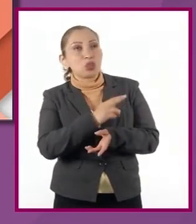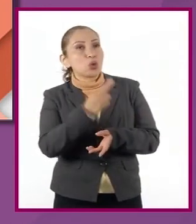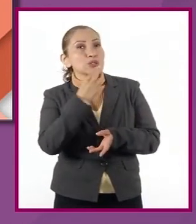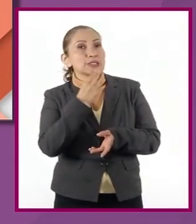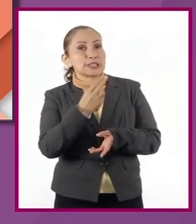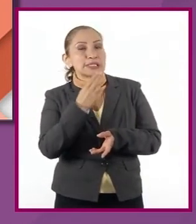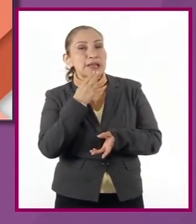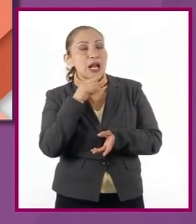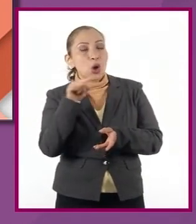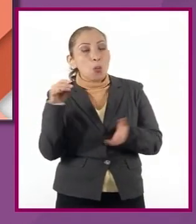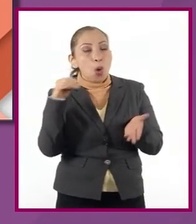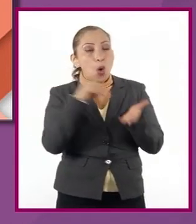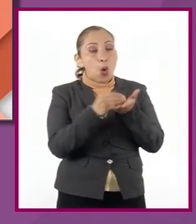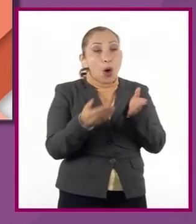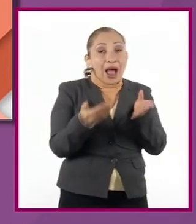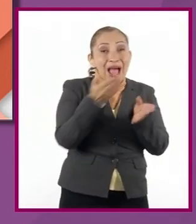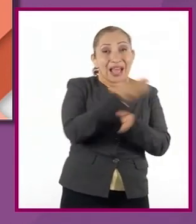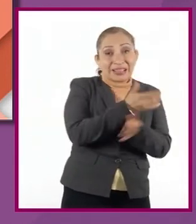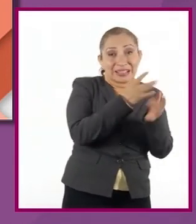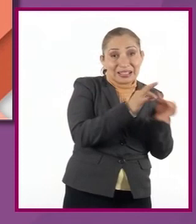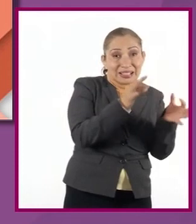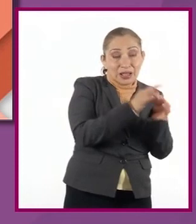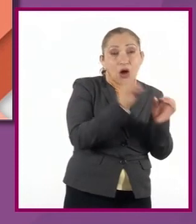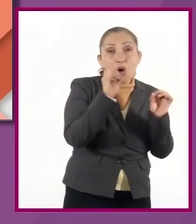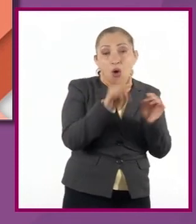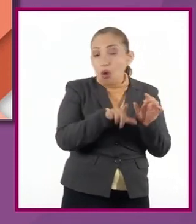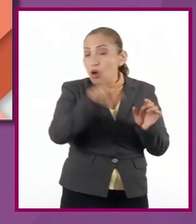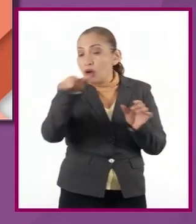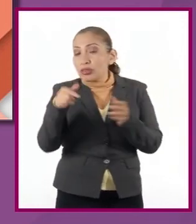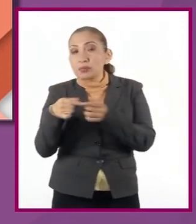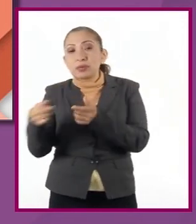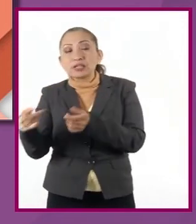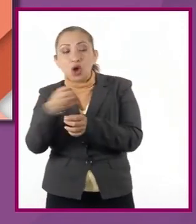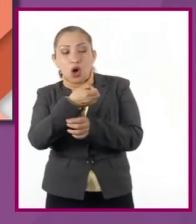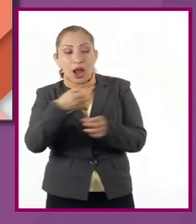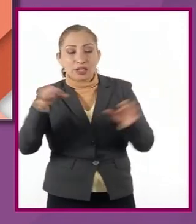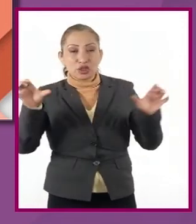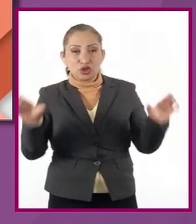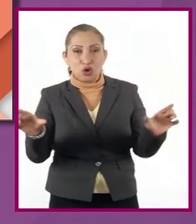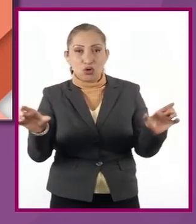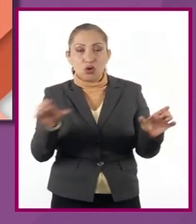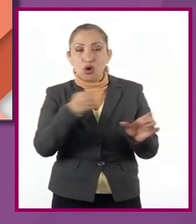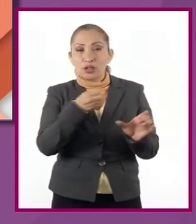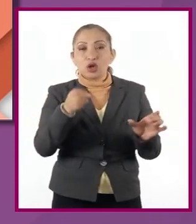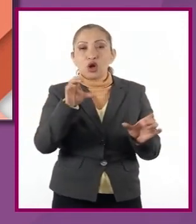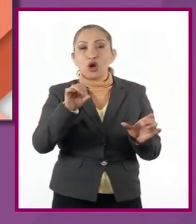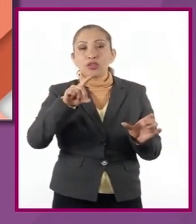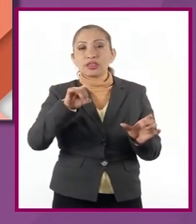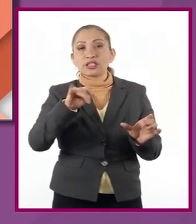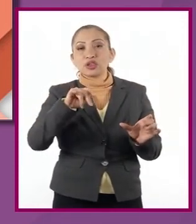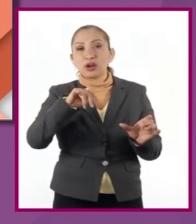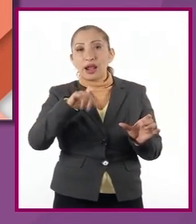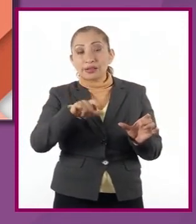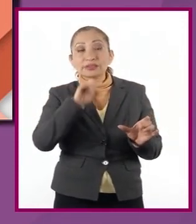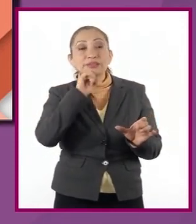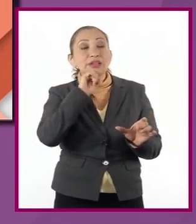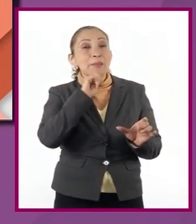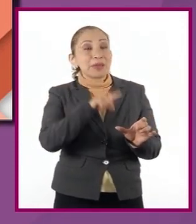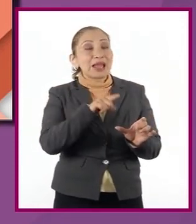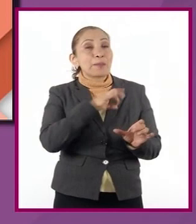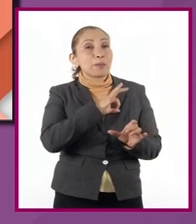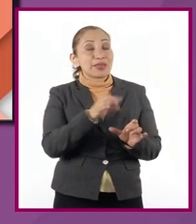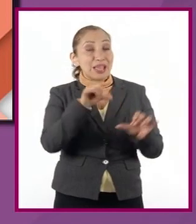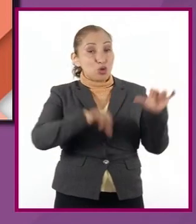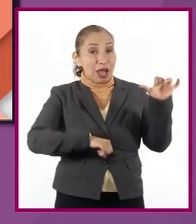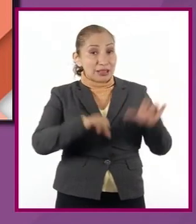el antecedente o el consecuente de oraciones condicionales. Además, puede indicar que una